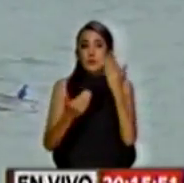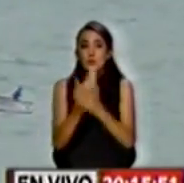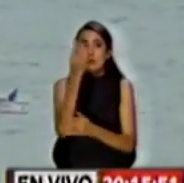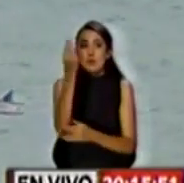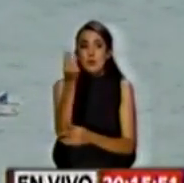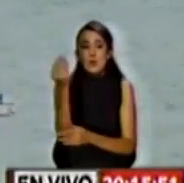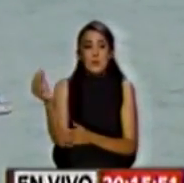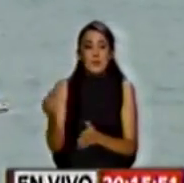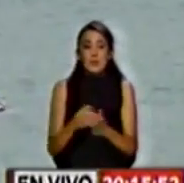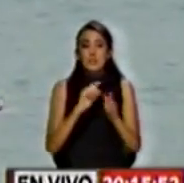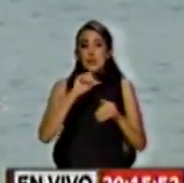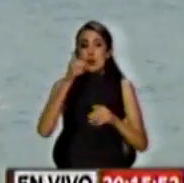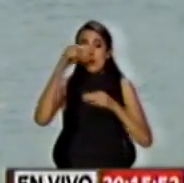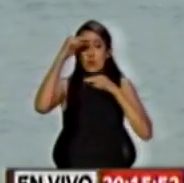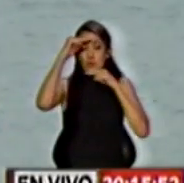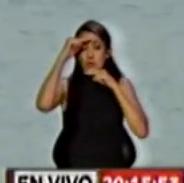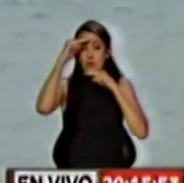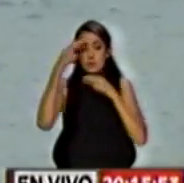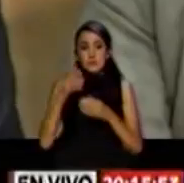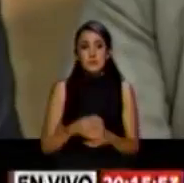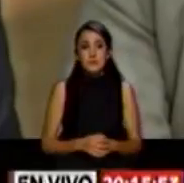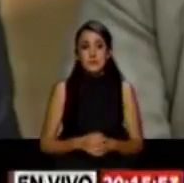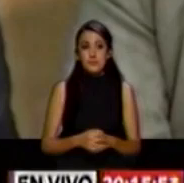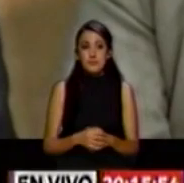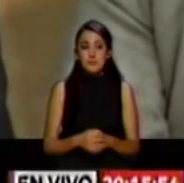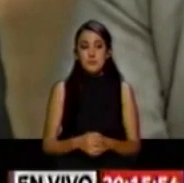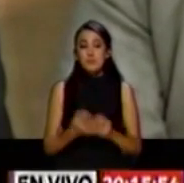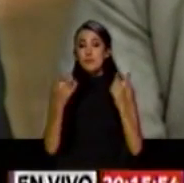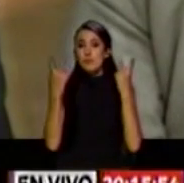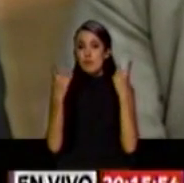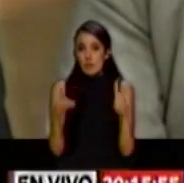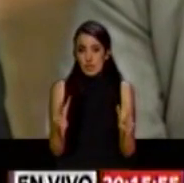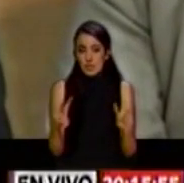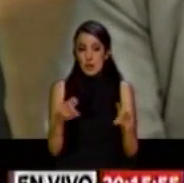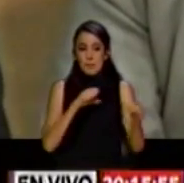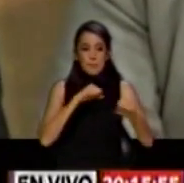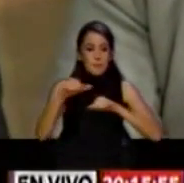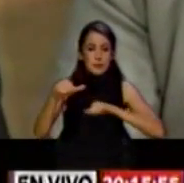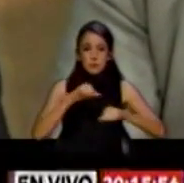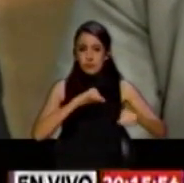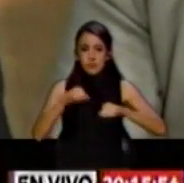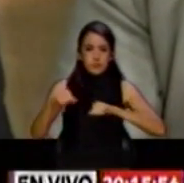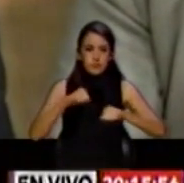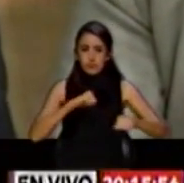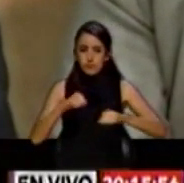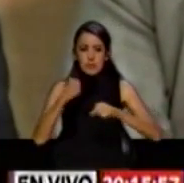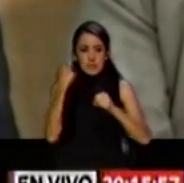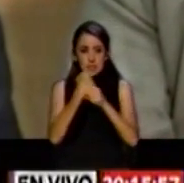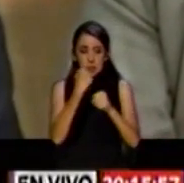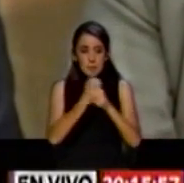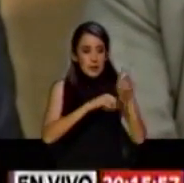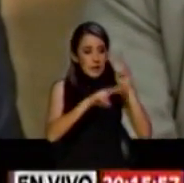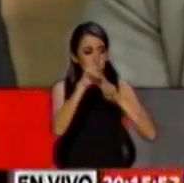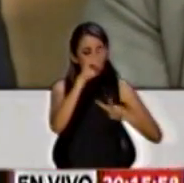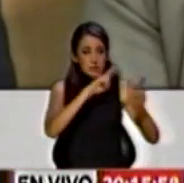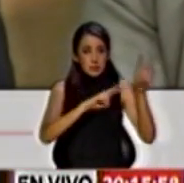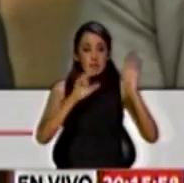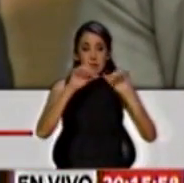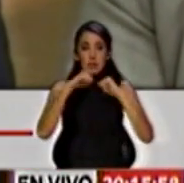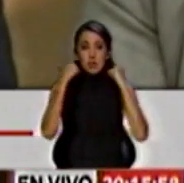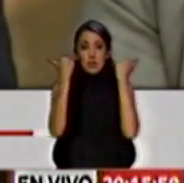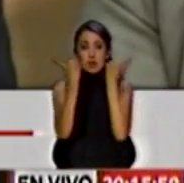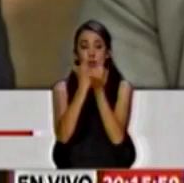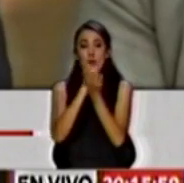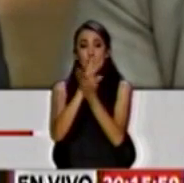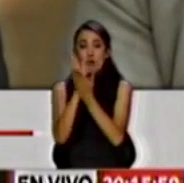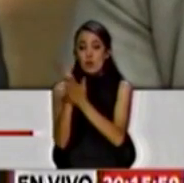presentó otras noticias favorables para el sector se hará la gestión con la asamblea nacional para analizar la factibilidad de la